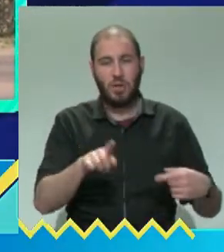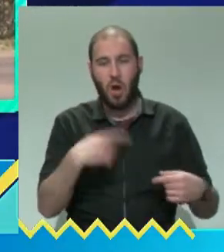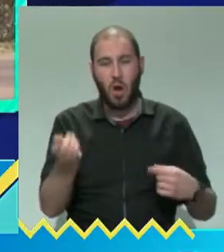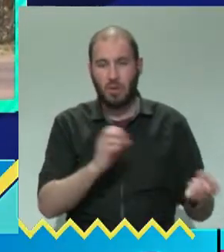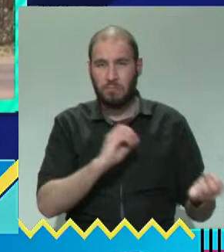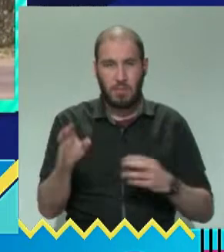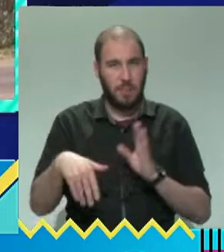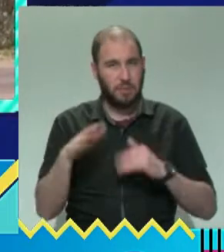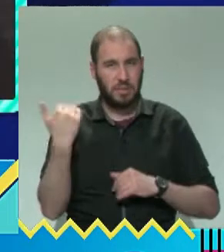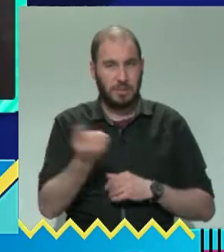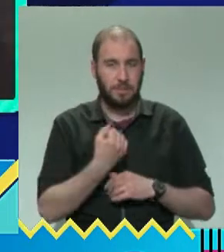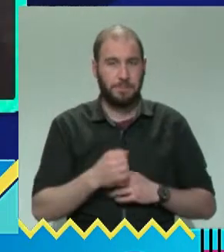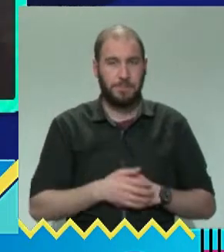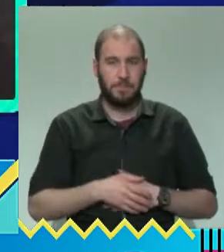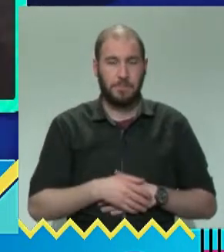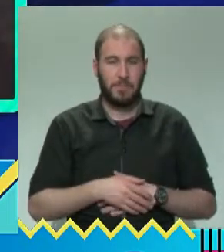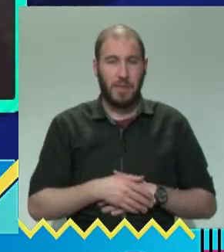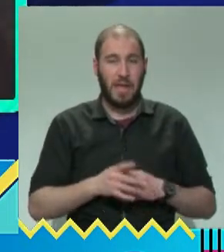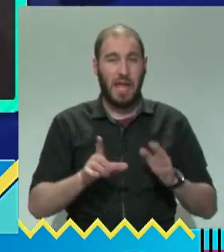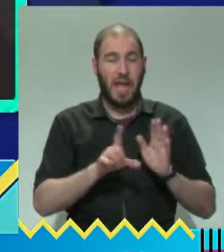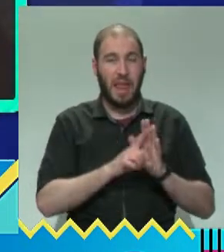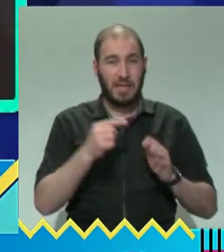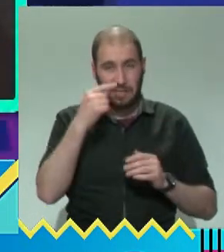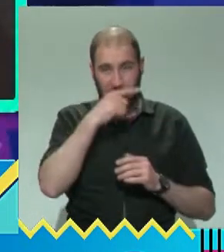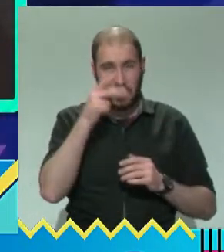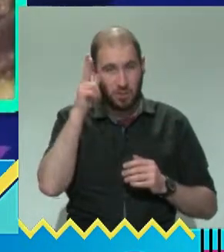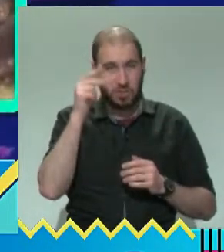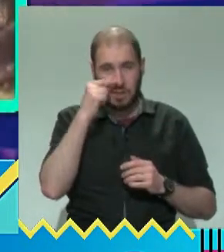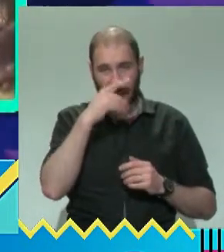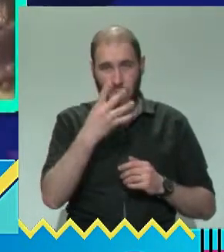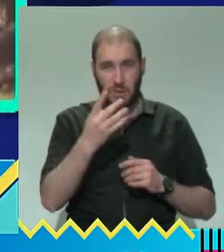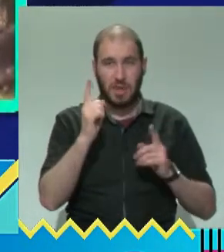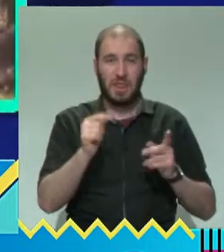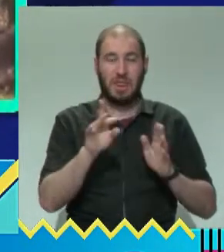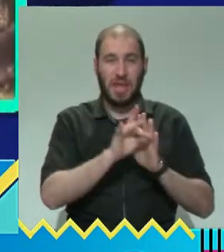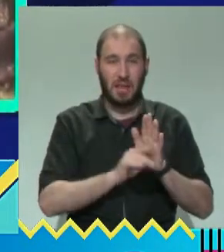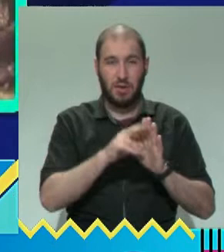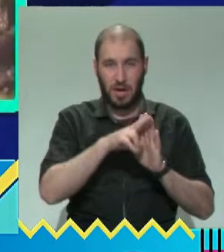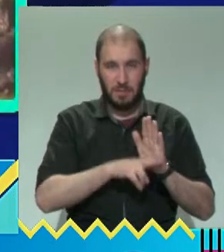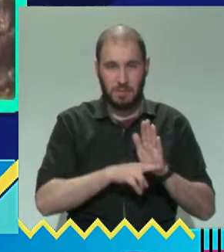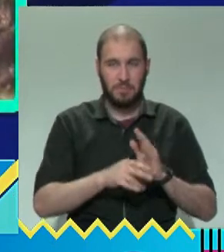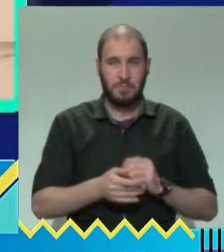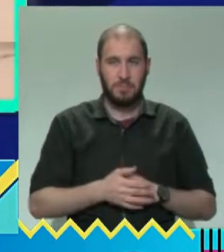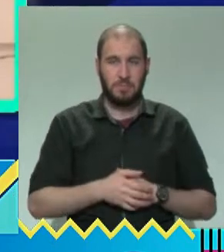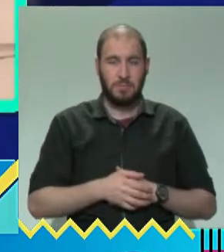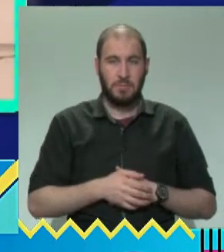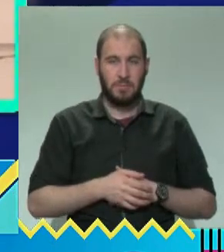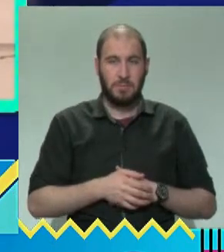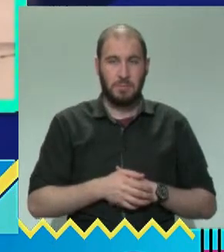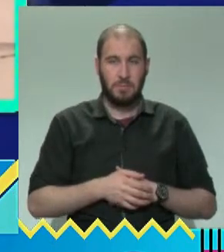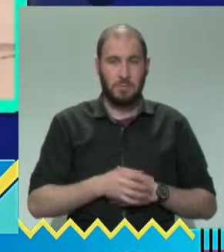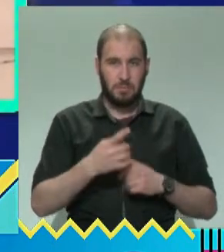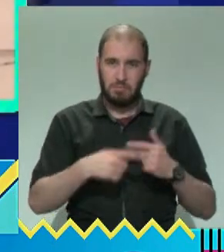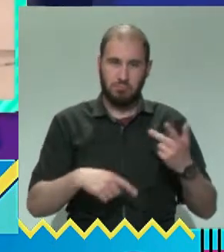más importante. La ley 78-74 y el decreto reglamentario tienen todo